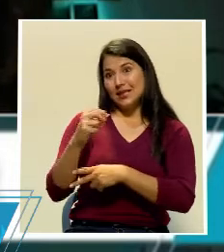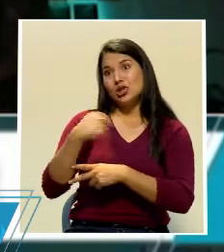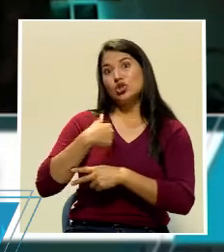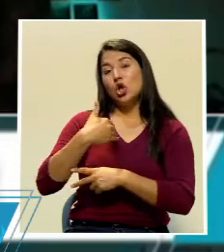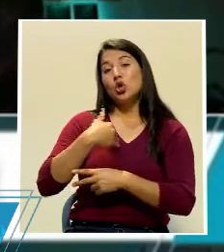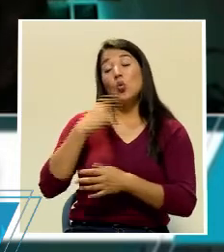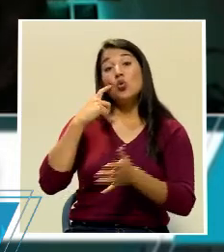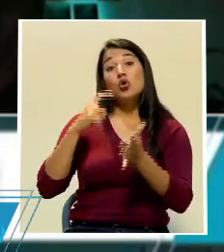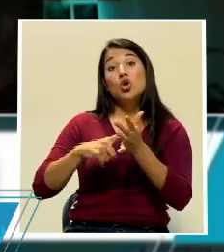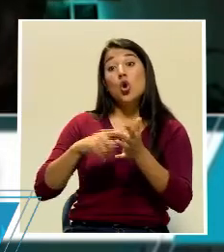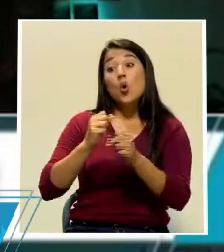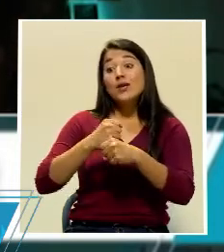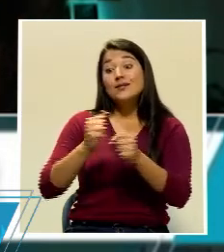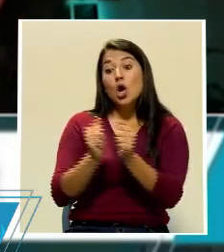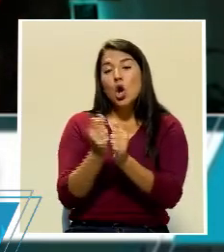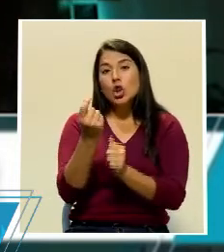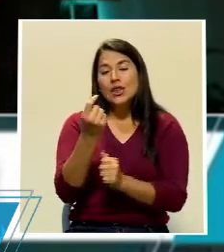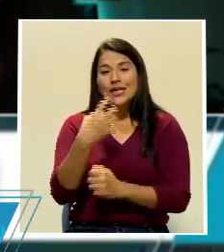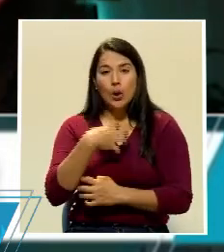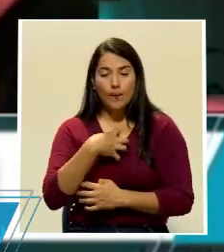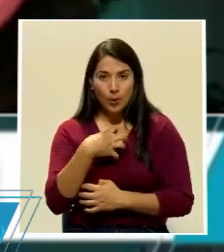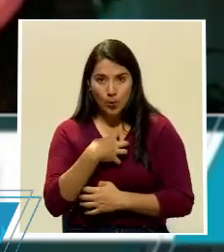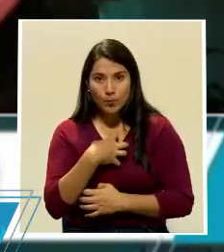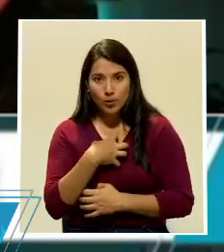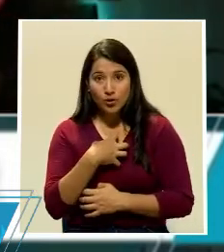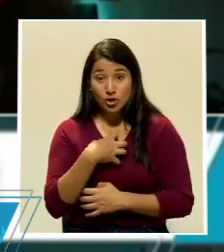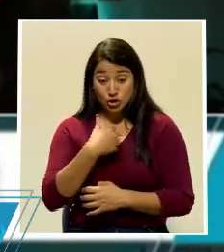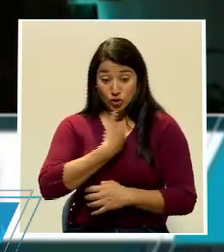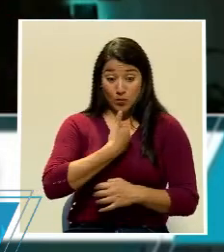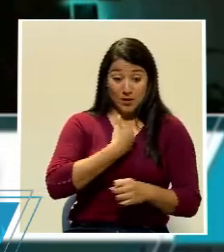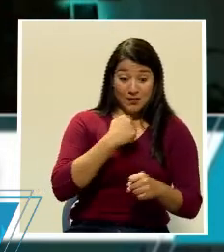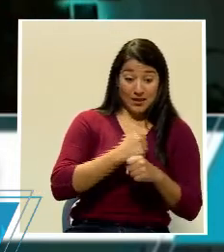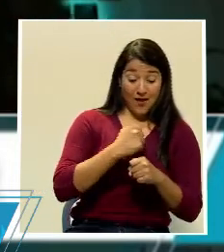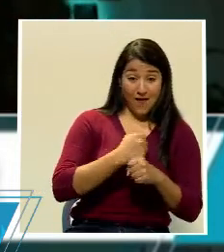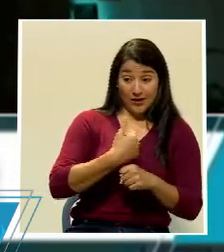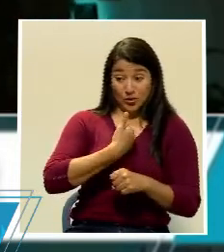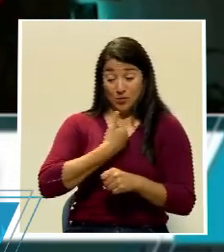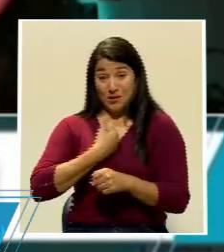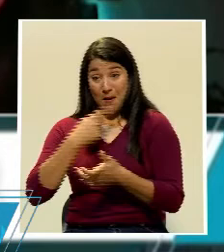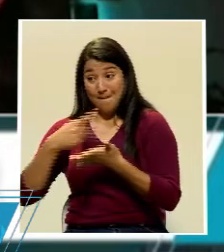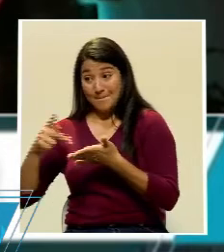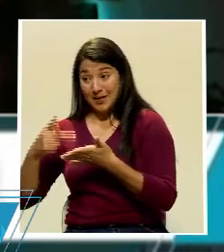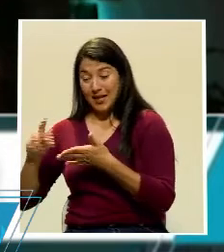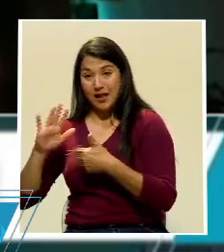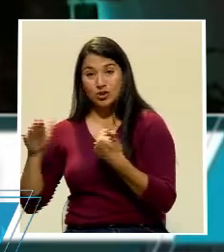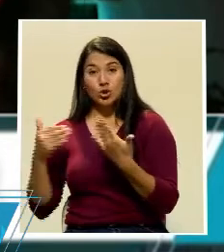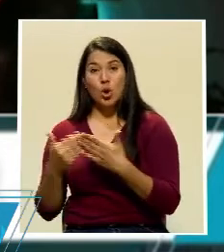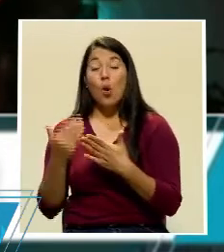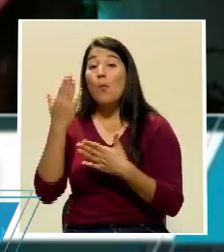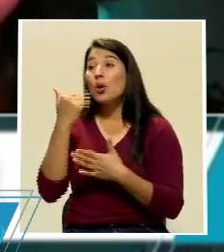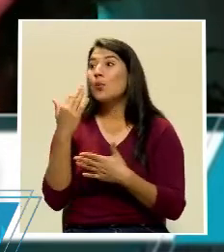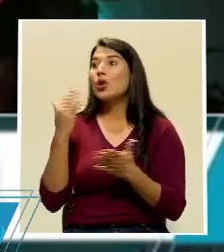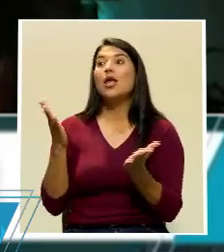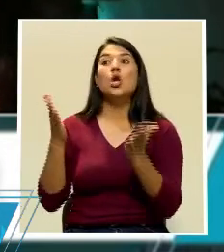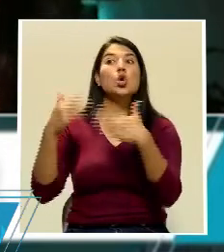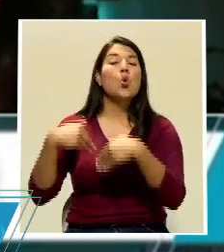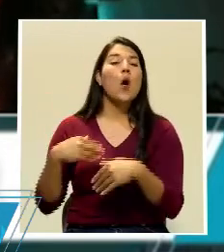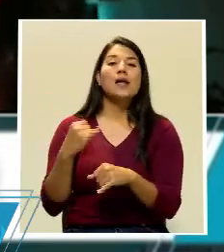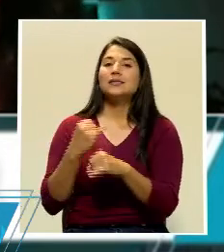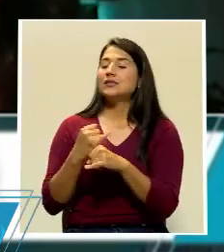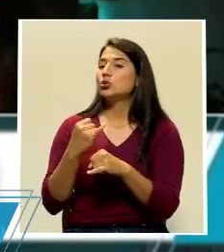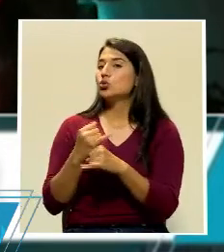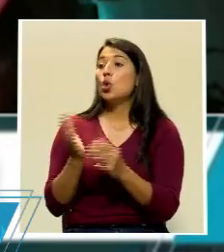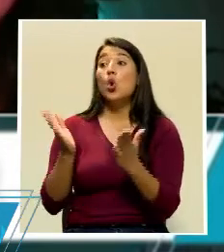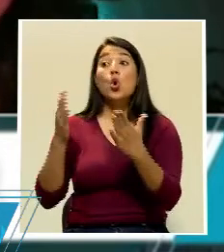obtenido, lo hice con mi dinero. Yo trabajaba y yo misma me lo autofinancié. porque no hay entidades, no